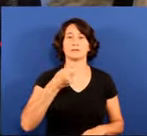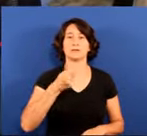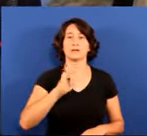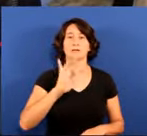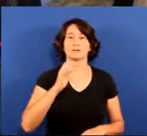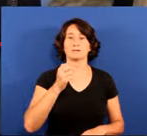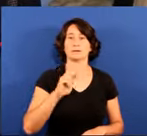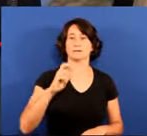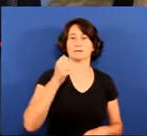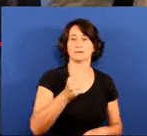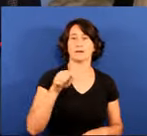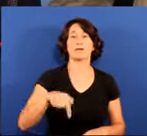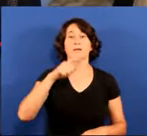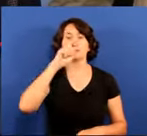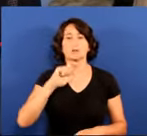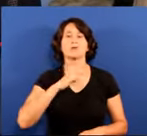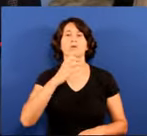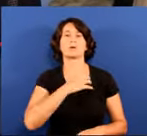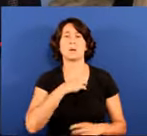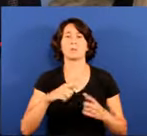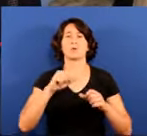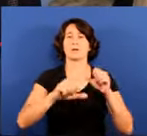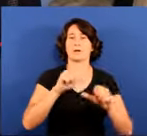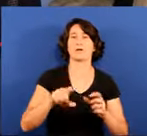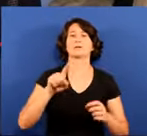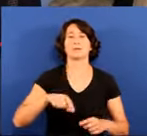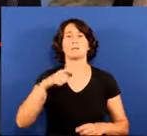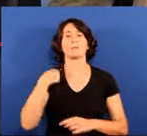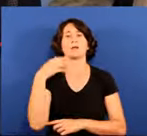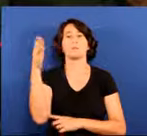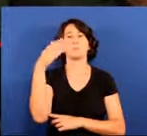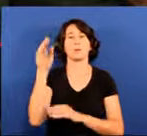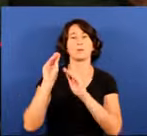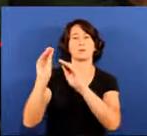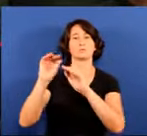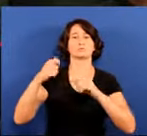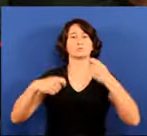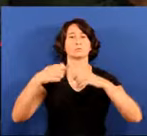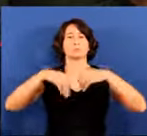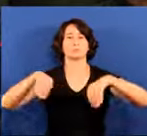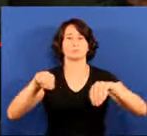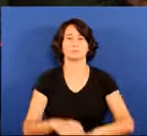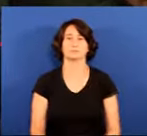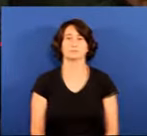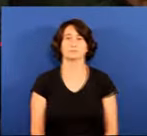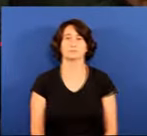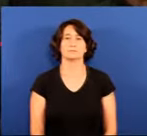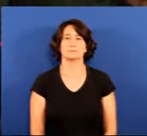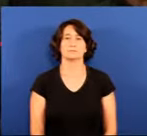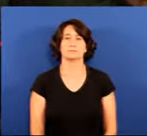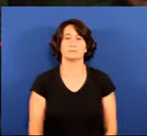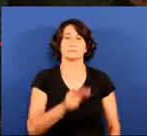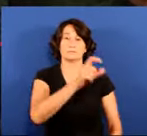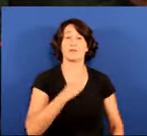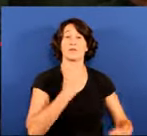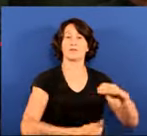las grandes citas de la recién concluida temporada arraunlari. Hasta el salón de recepciones del Palacio Foral se han acercado el